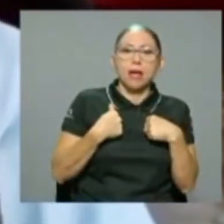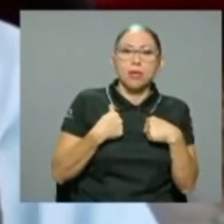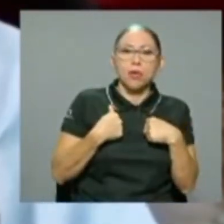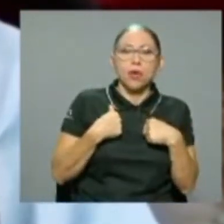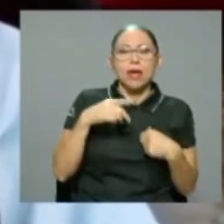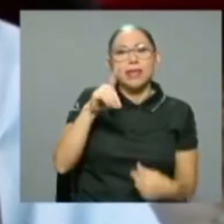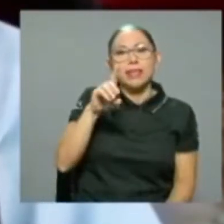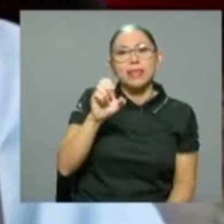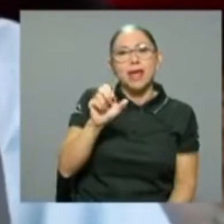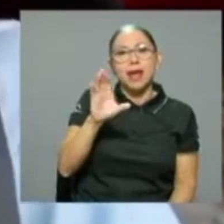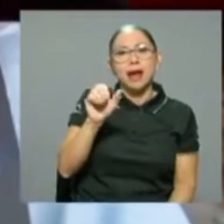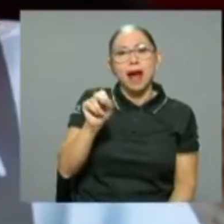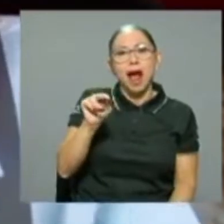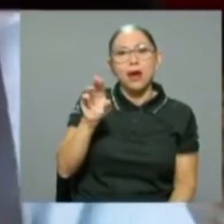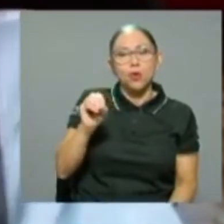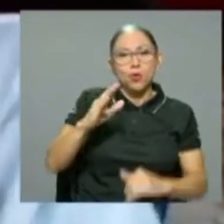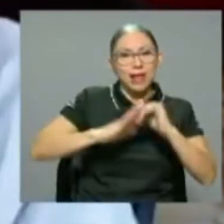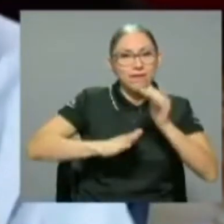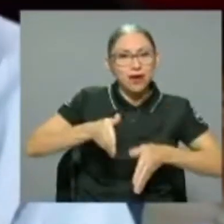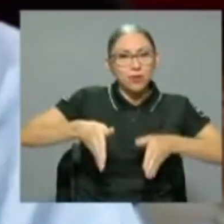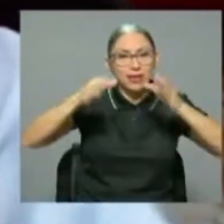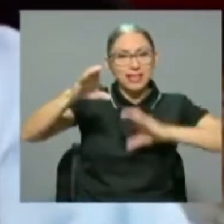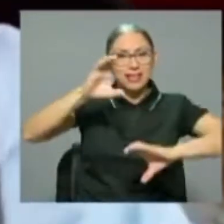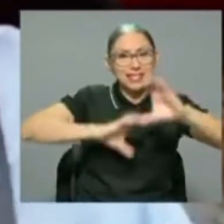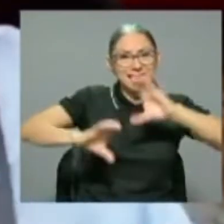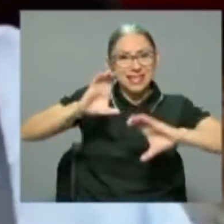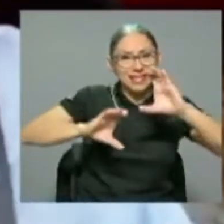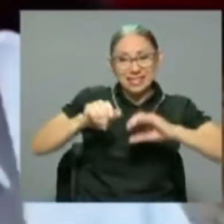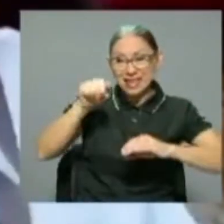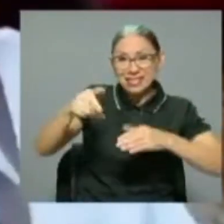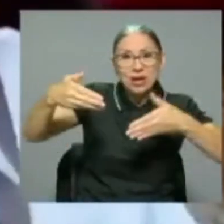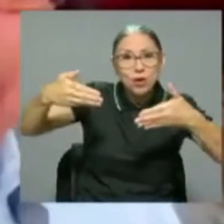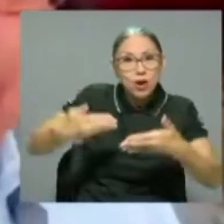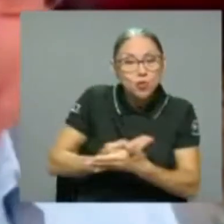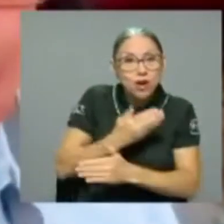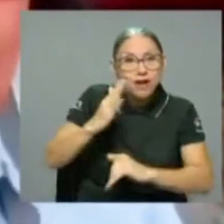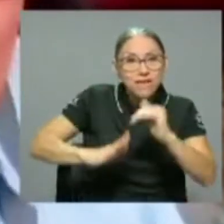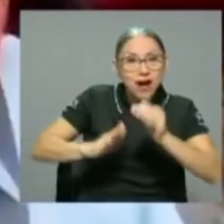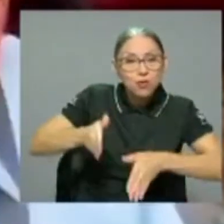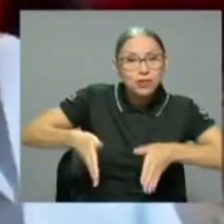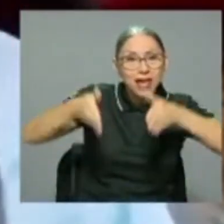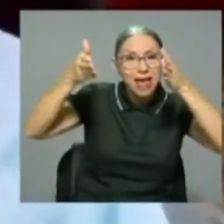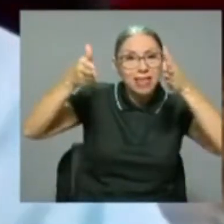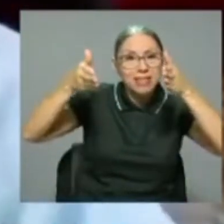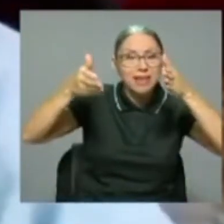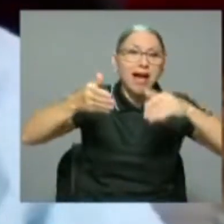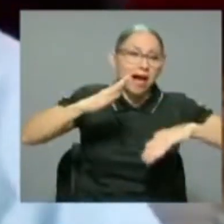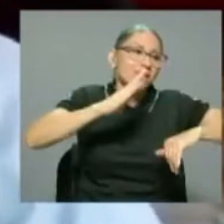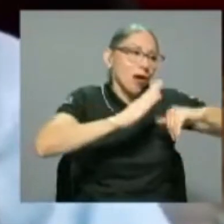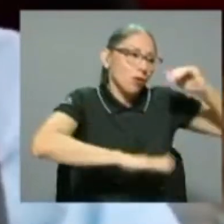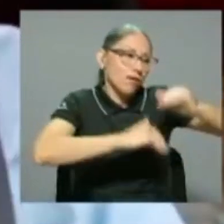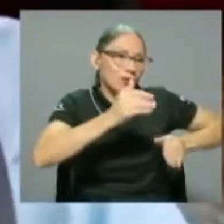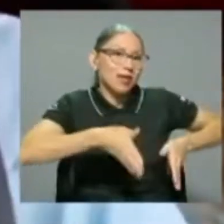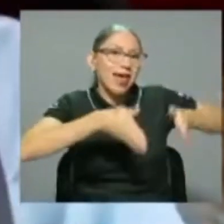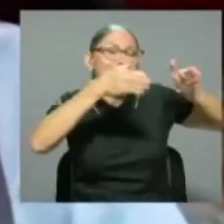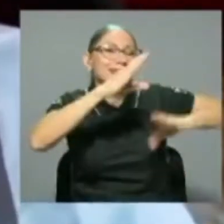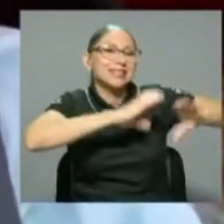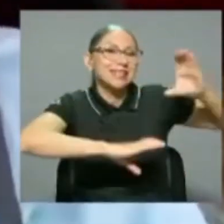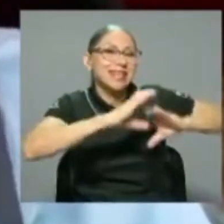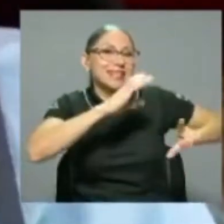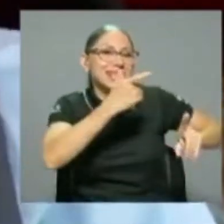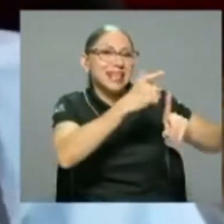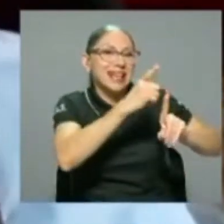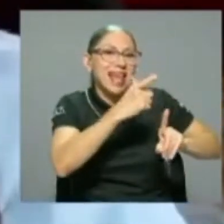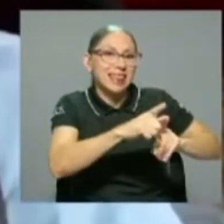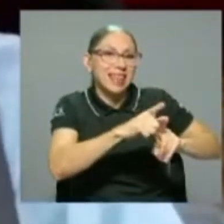decano de la Facultad de Ciencias, que era una nueva facultad surgida de Facultad de Ciencias y Letras, ¿verdad? La Facultad de Ciencias y Letras